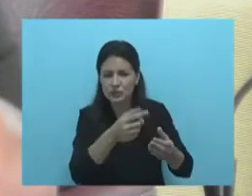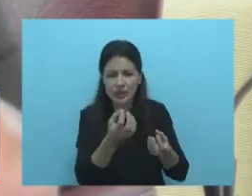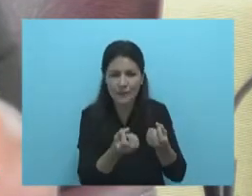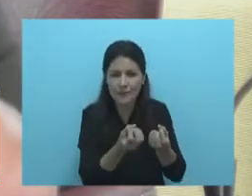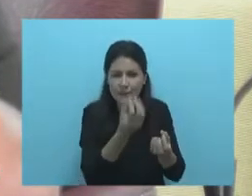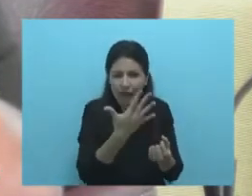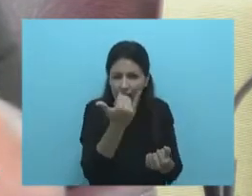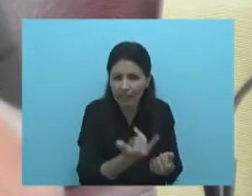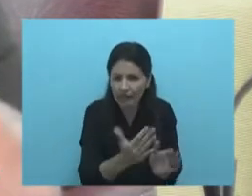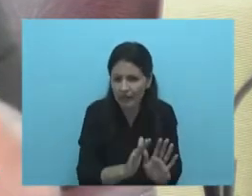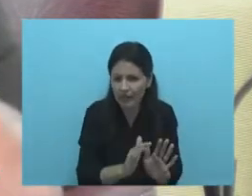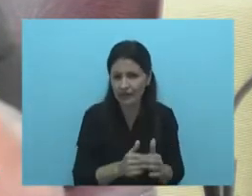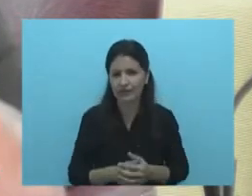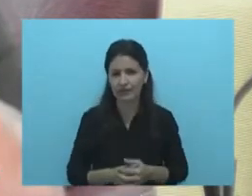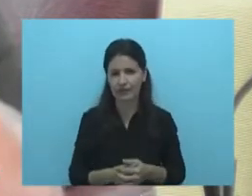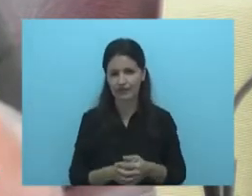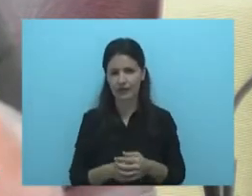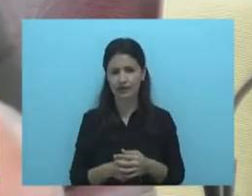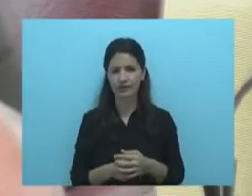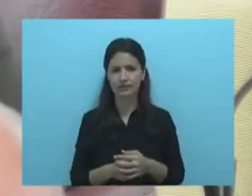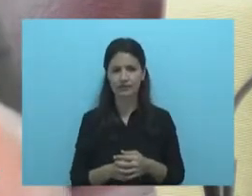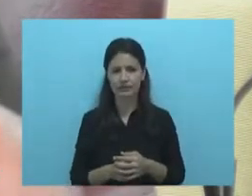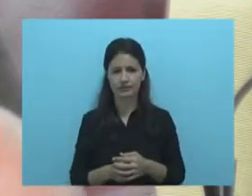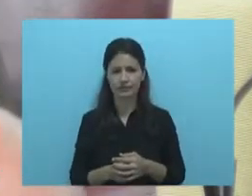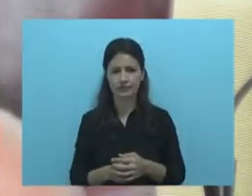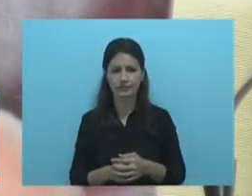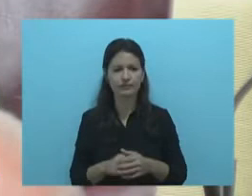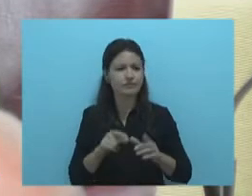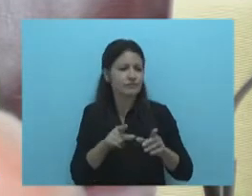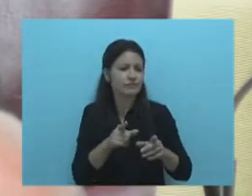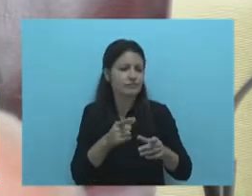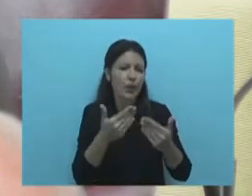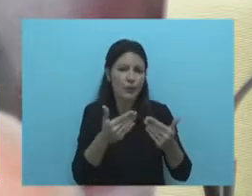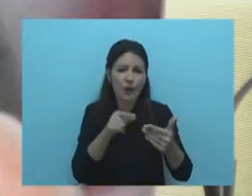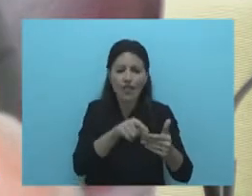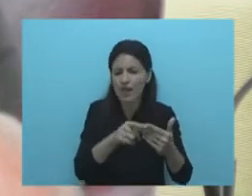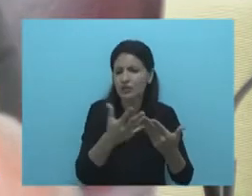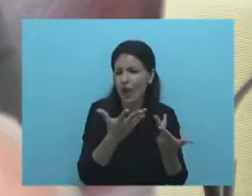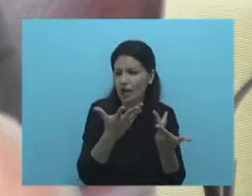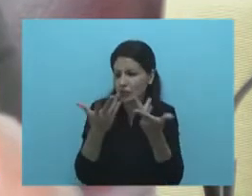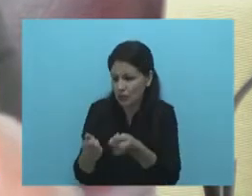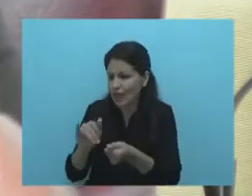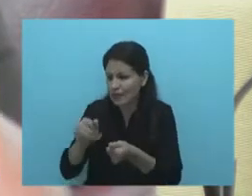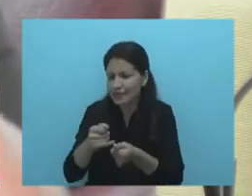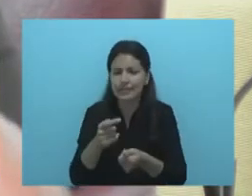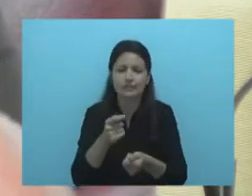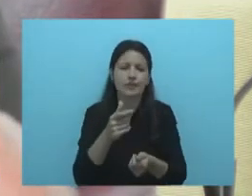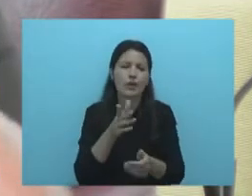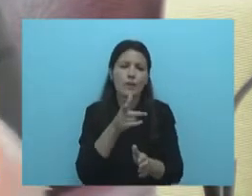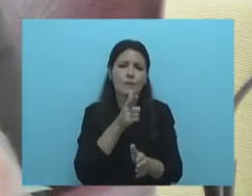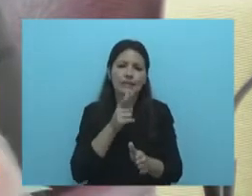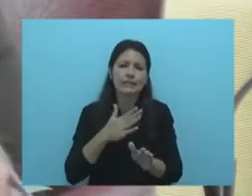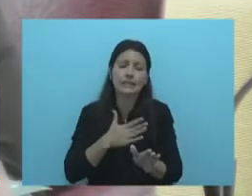ojalá sea siempre con el mejor de los sentidos y sea ayudar a aquellas personas que no tengan lugar donde cultivarlo. Pero lamentablemente creo que